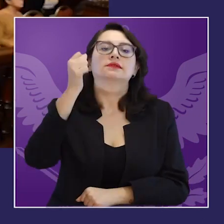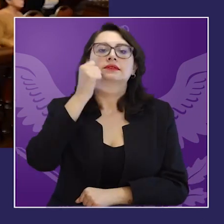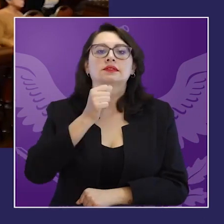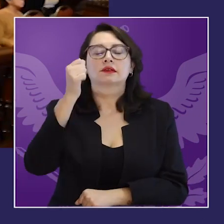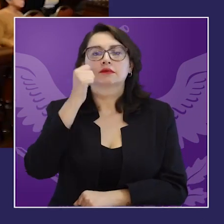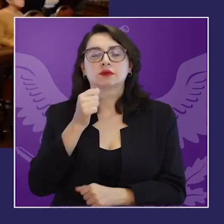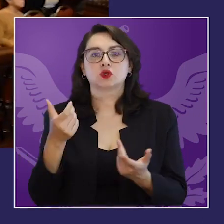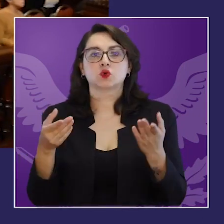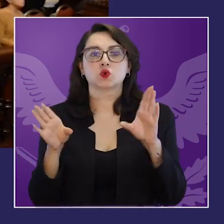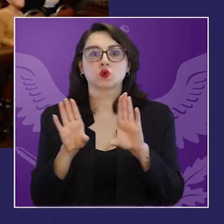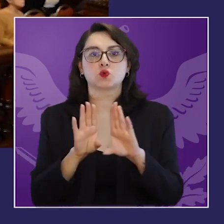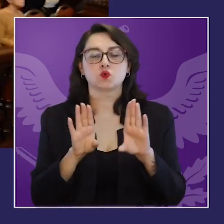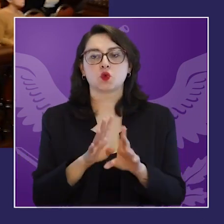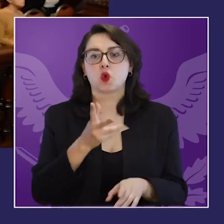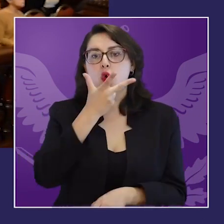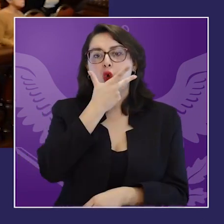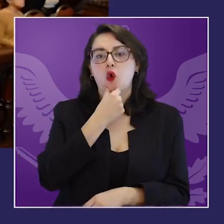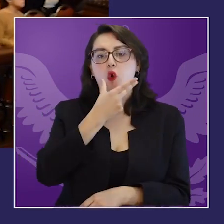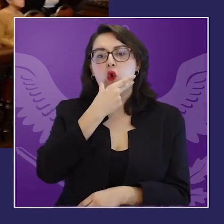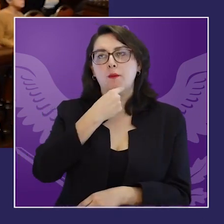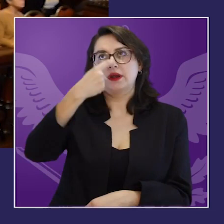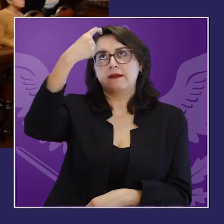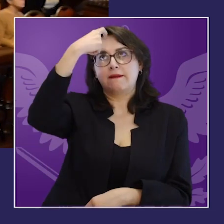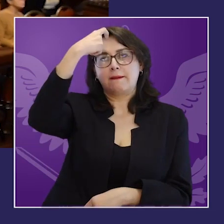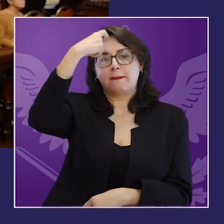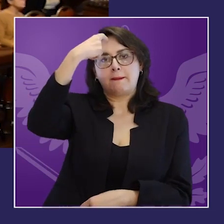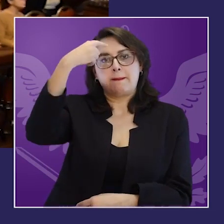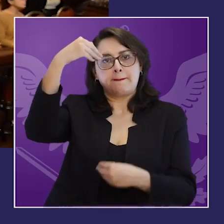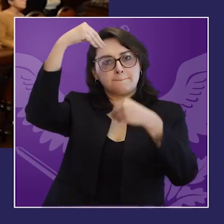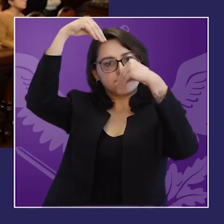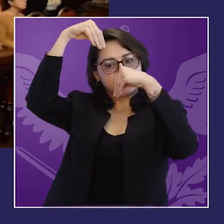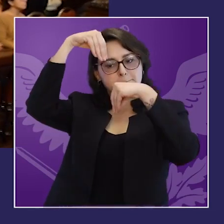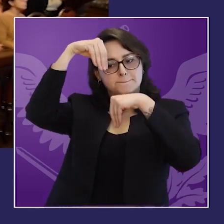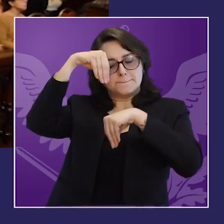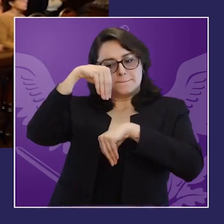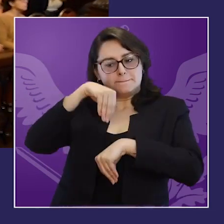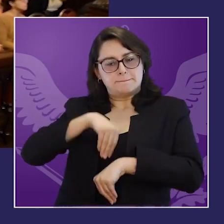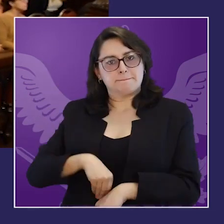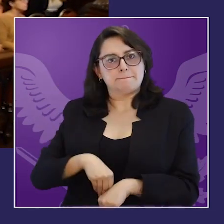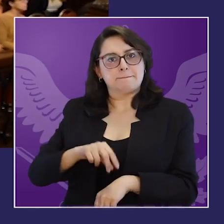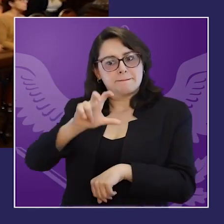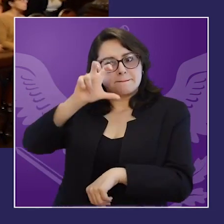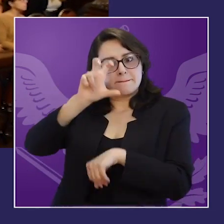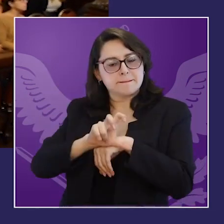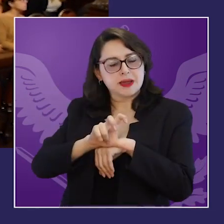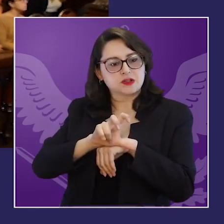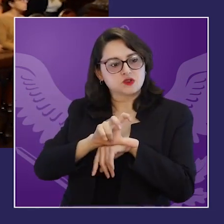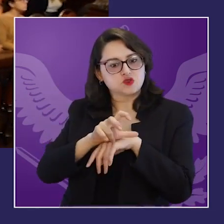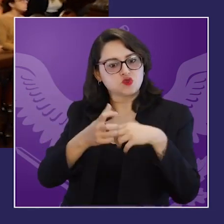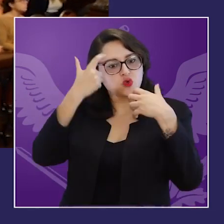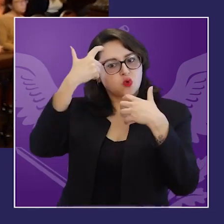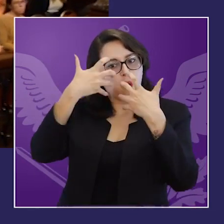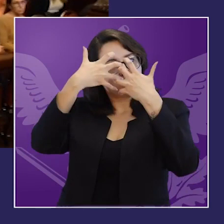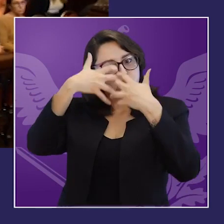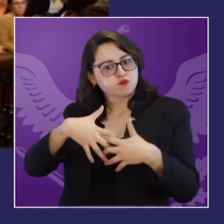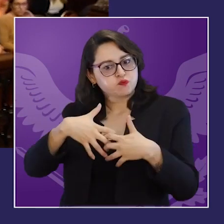antropología aquí, Rita Segato ha trabajado profundamente el tema de la corporación masculina, ¿no? De la corporación